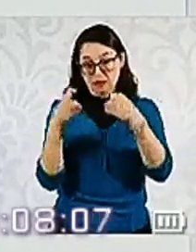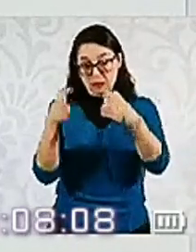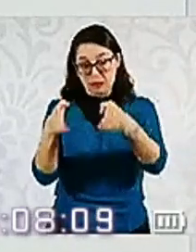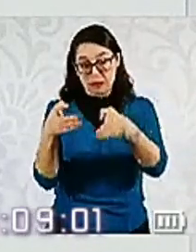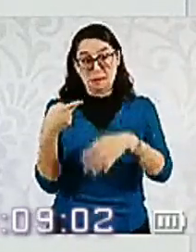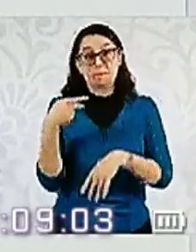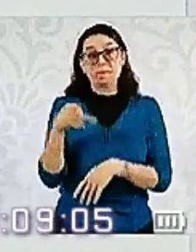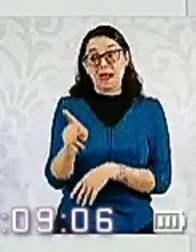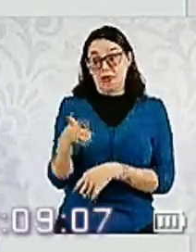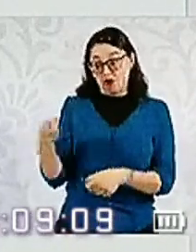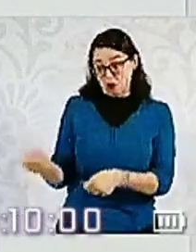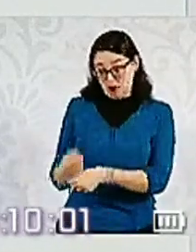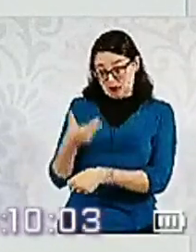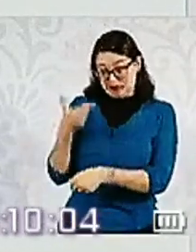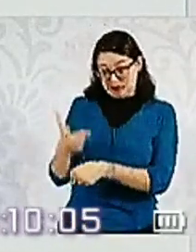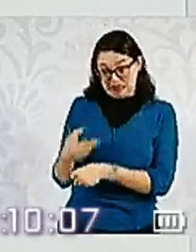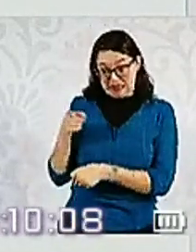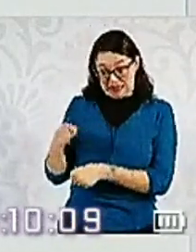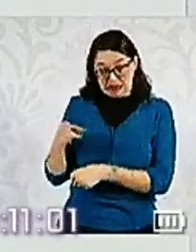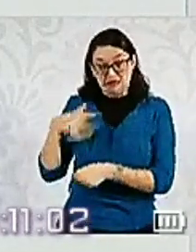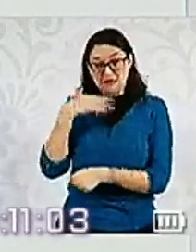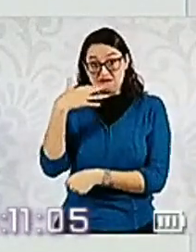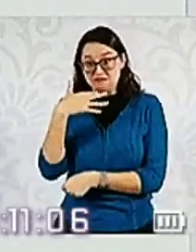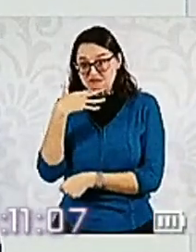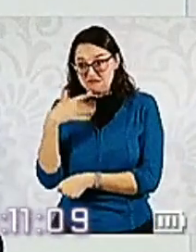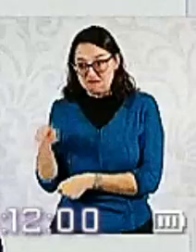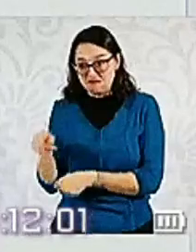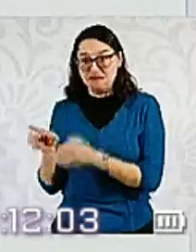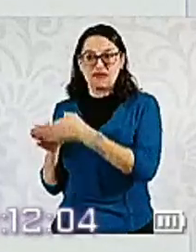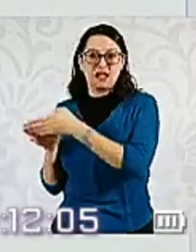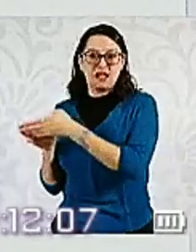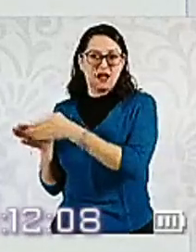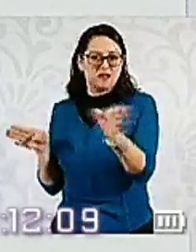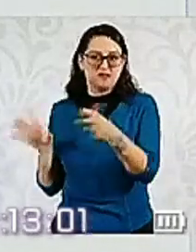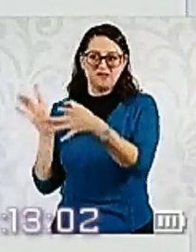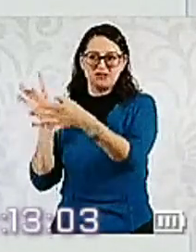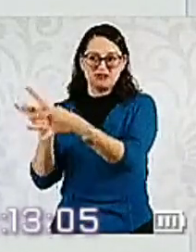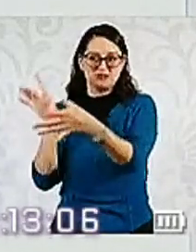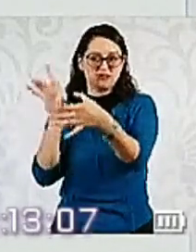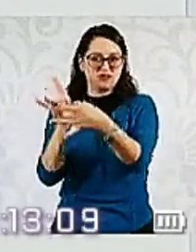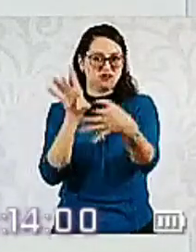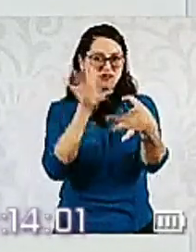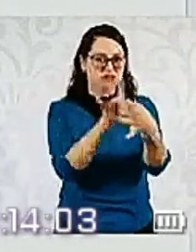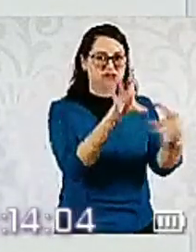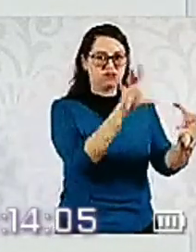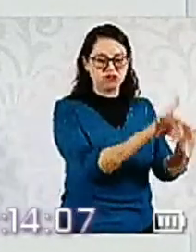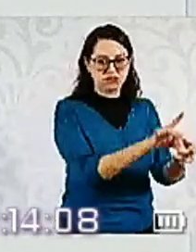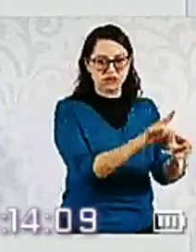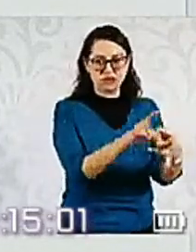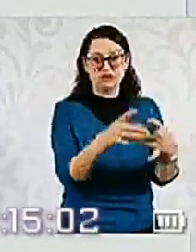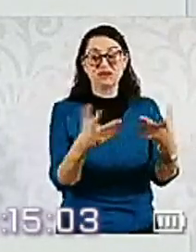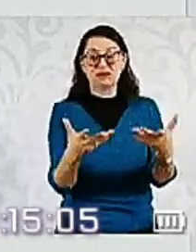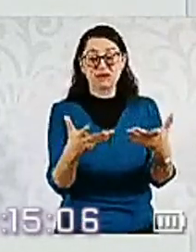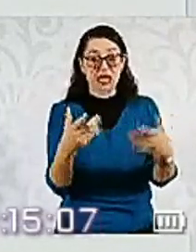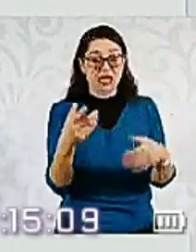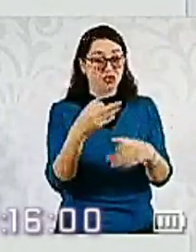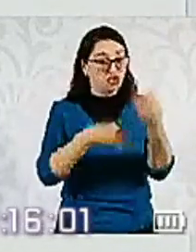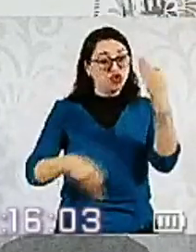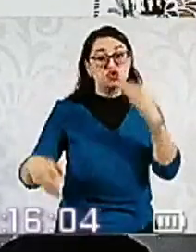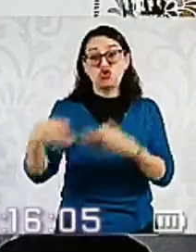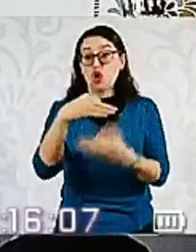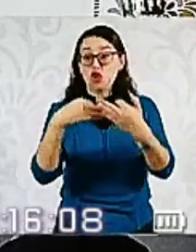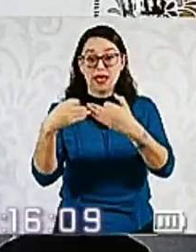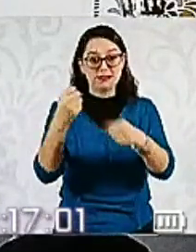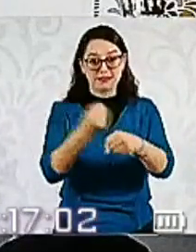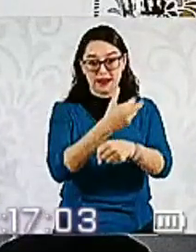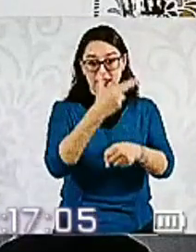dependencias del gobierno, que tienen que ver con todas las secretarías, con todas las entidades, pero no solo con las del Ejecutivo Federal, sino